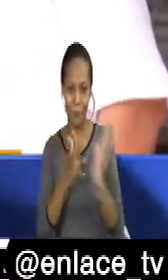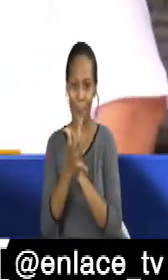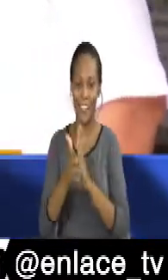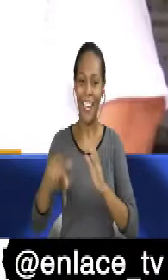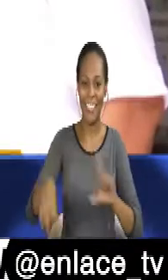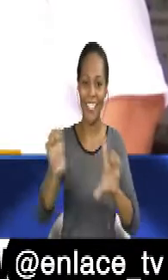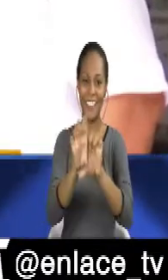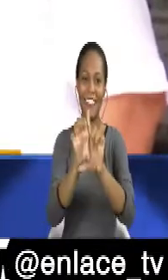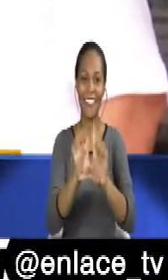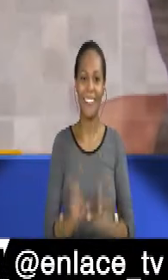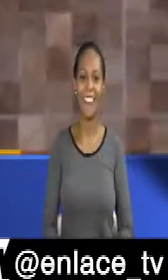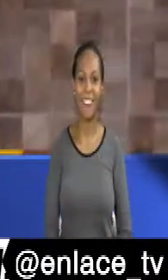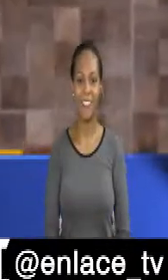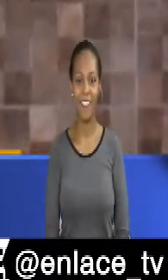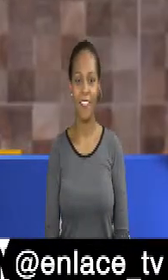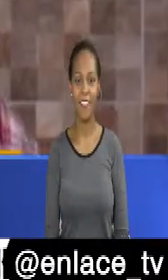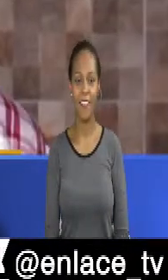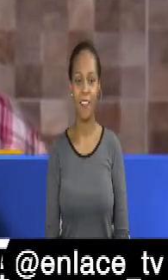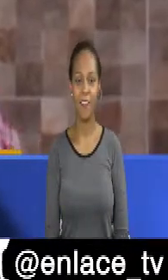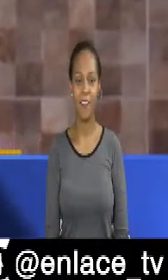Noticias.